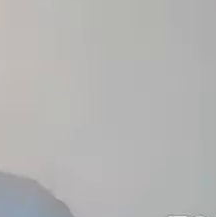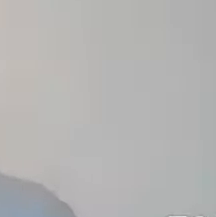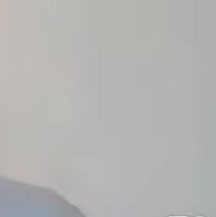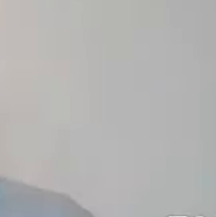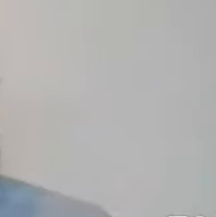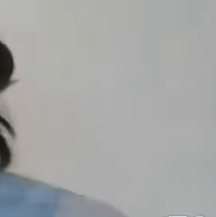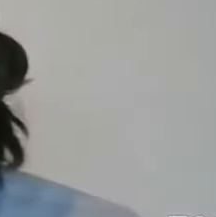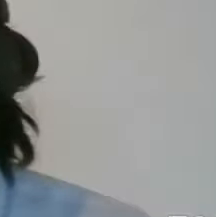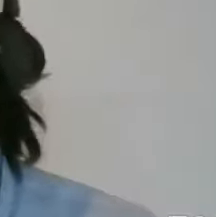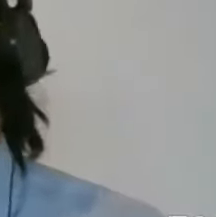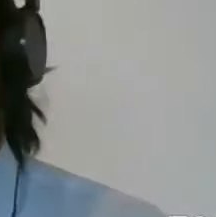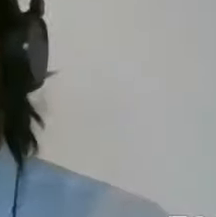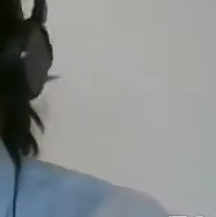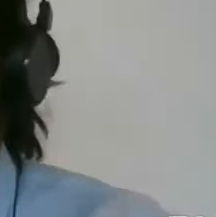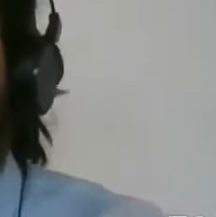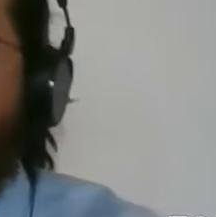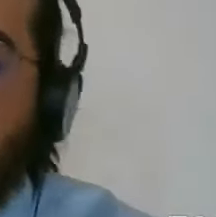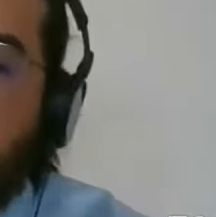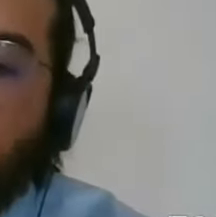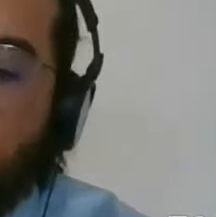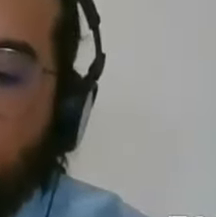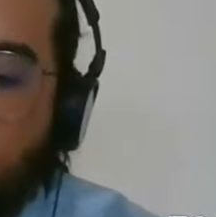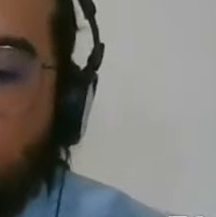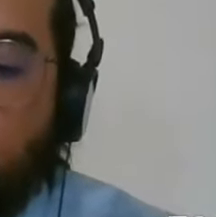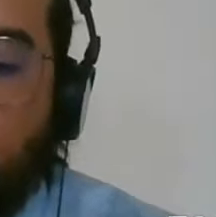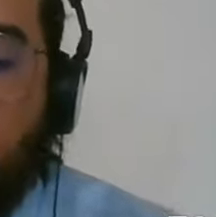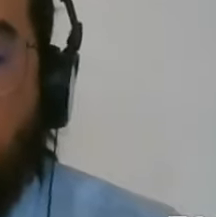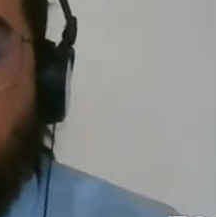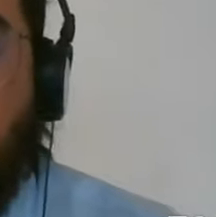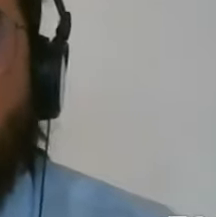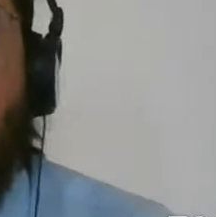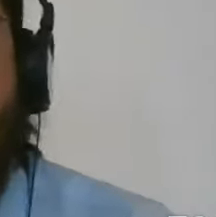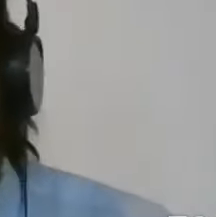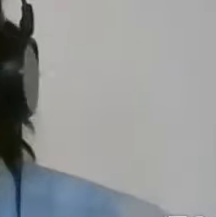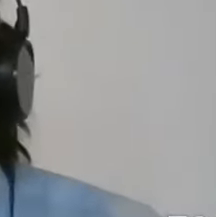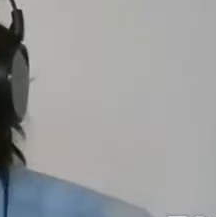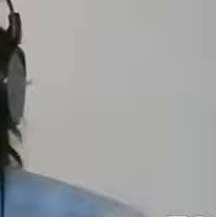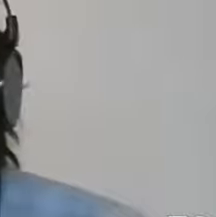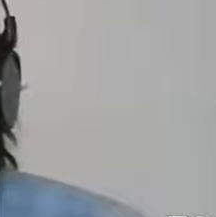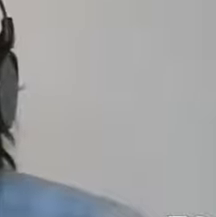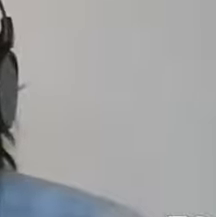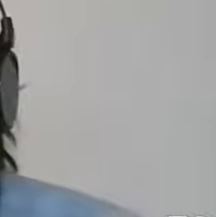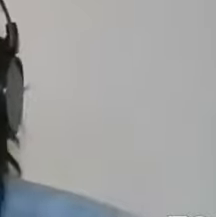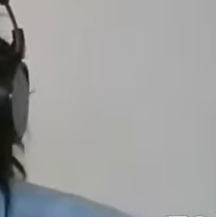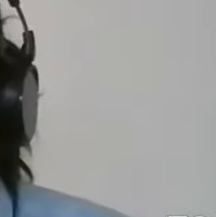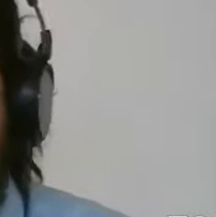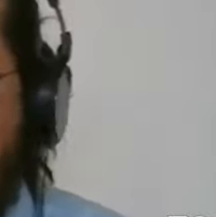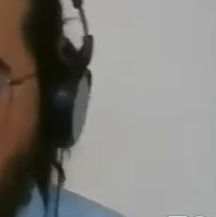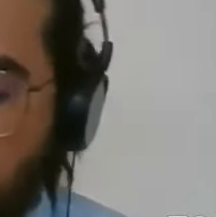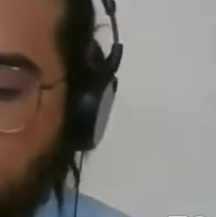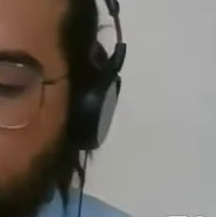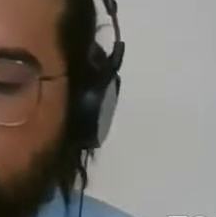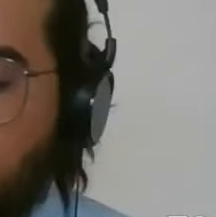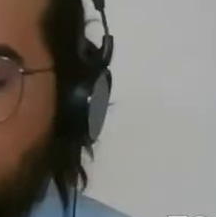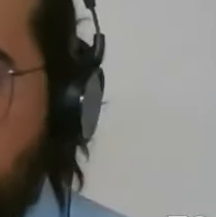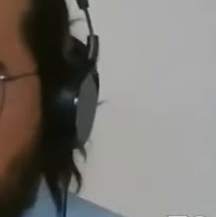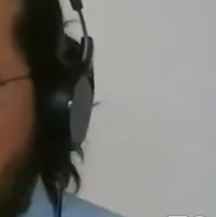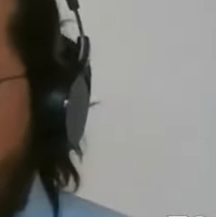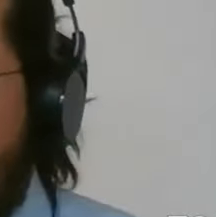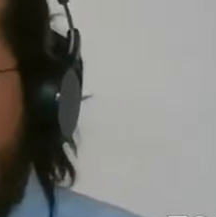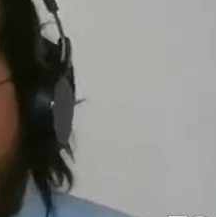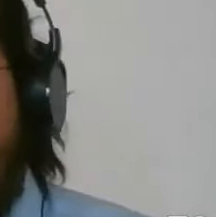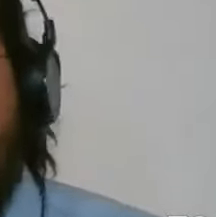Primero que nada, entonces, lo que hay que decir es que este proyecto de cuadernos de jurisprudencia busca dar a conocer de